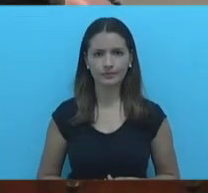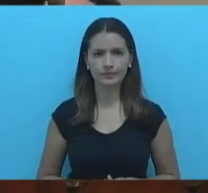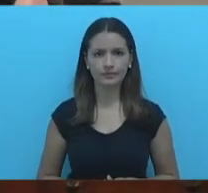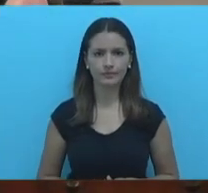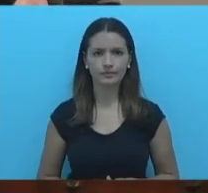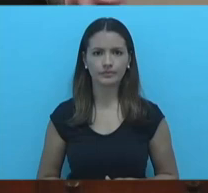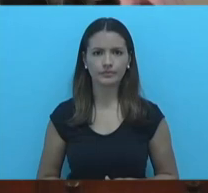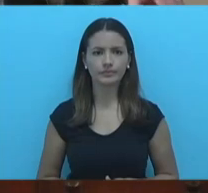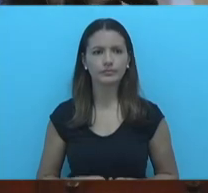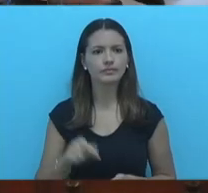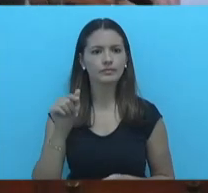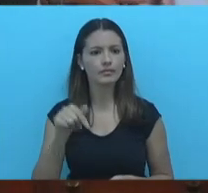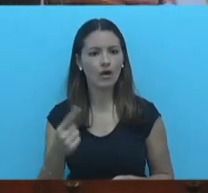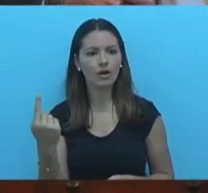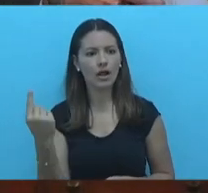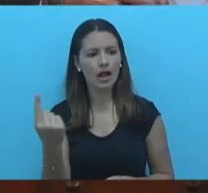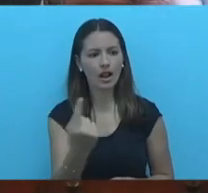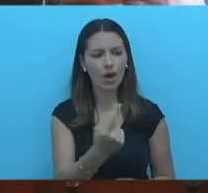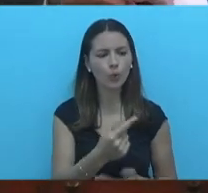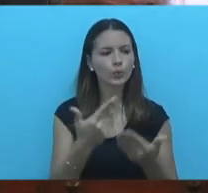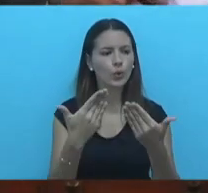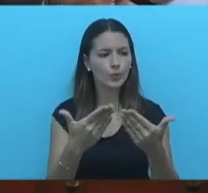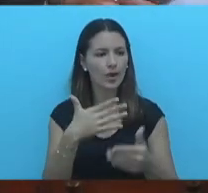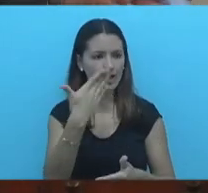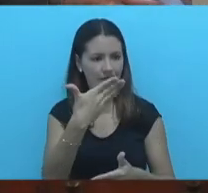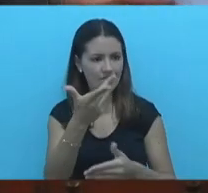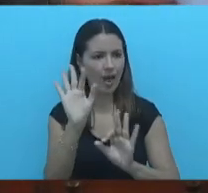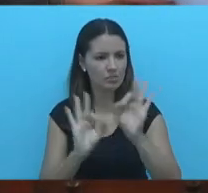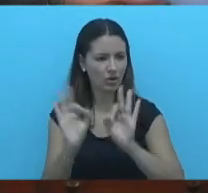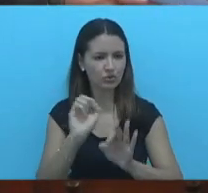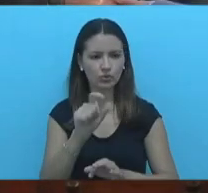Bien, señores y señores diputados, a efecto de dar ingreso a los proyectos, íbanse a solicitar la palabra.